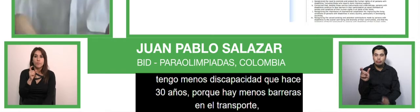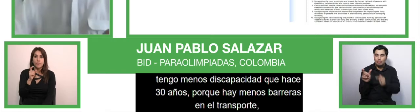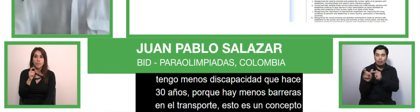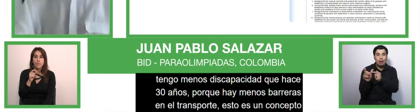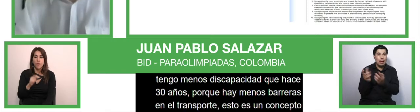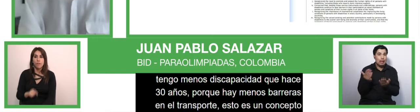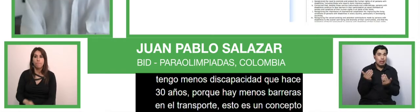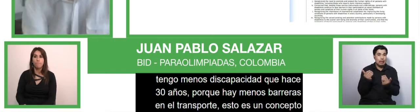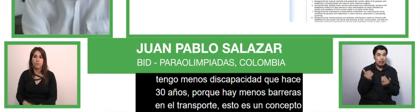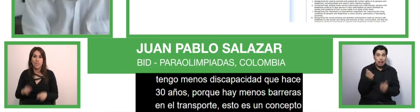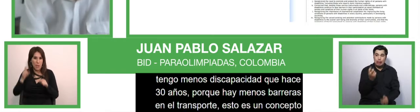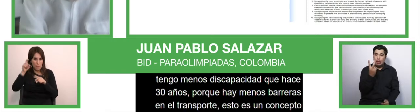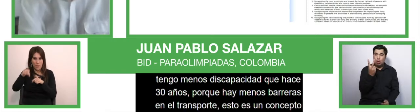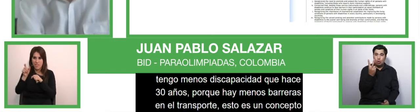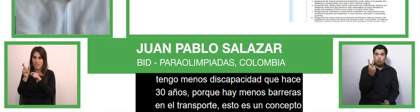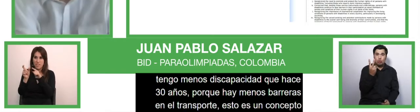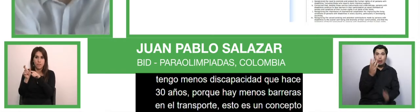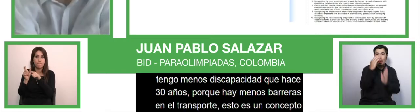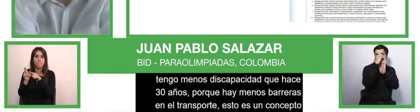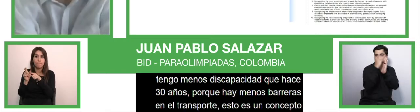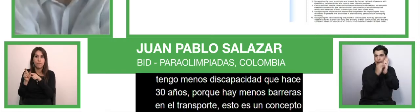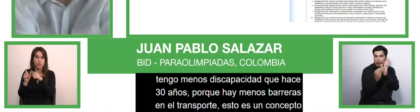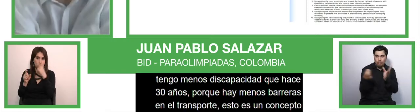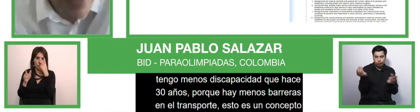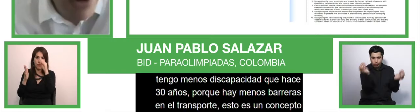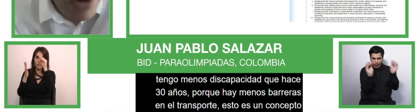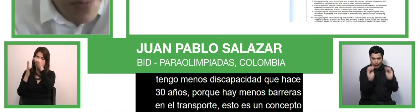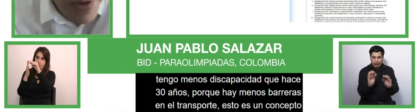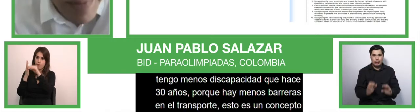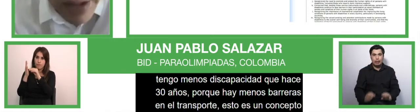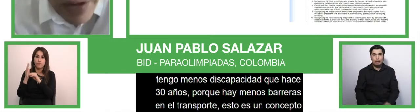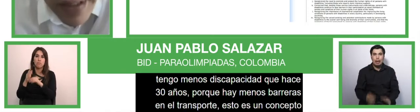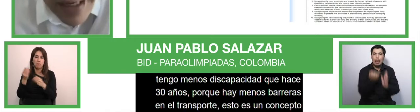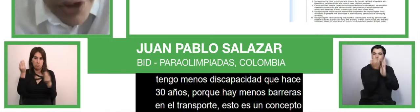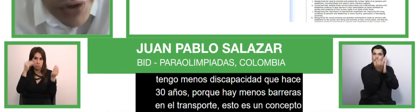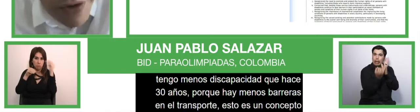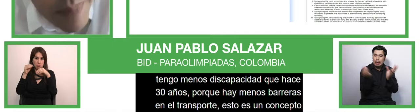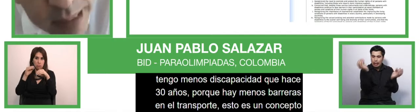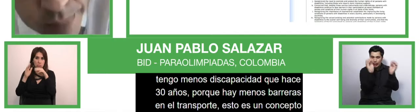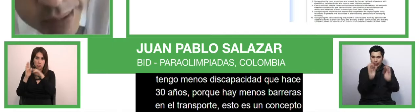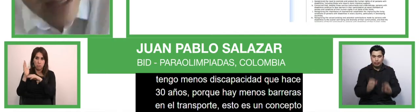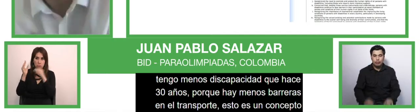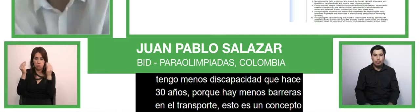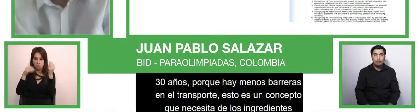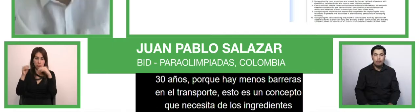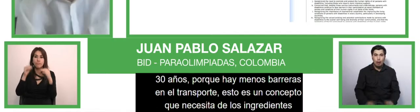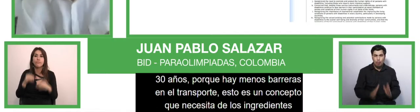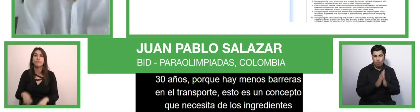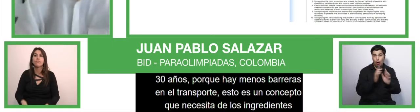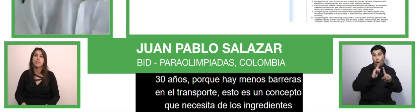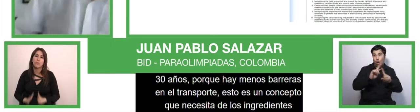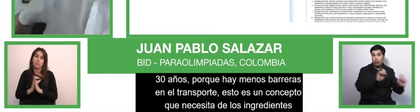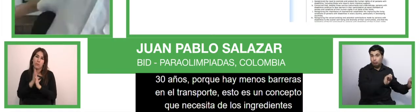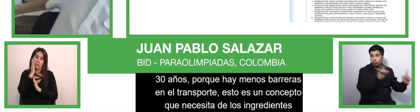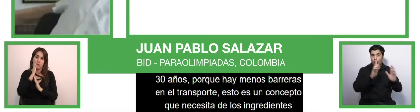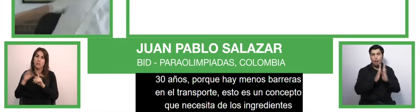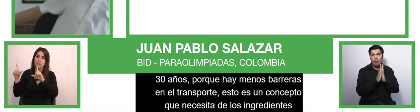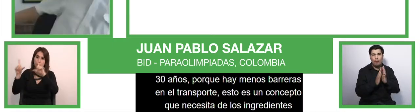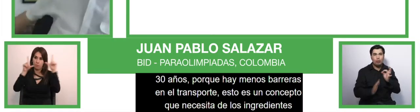necesita de dos ingredientes. ¿Sí? En eso se parece a otros movimientos de derecho civil. Pásame la diapositiva, por